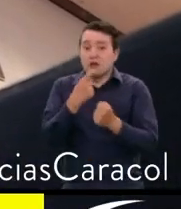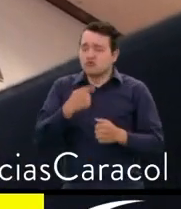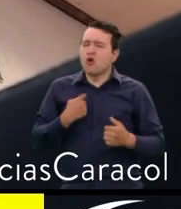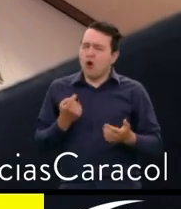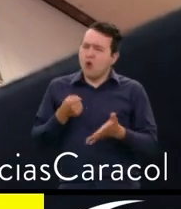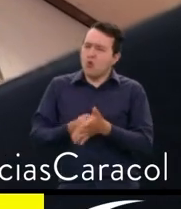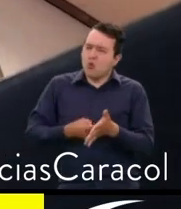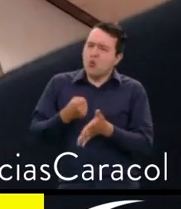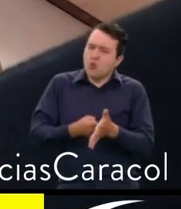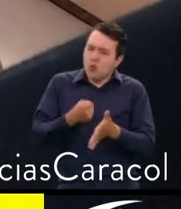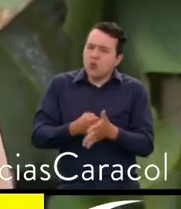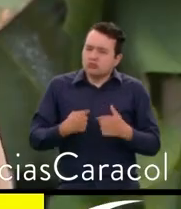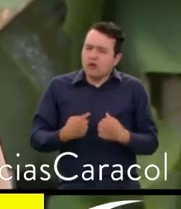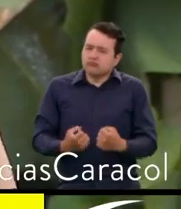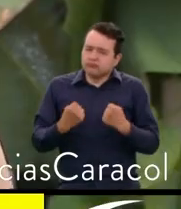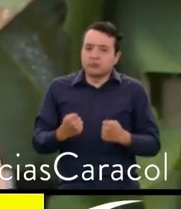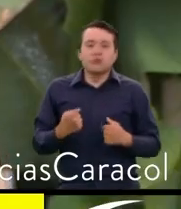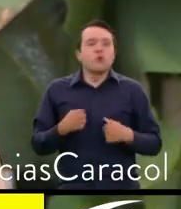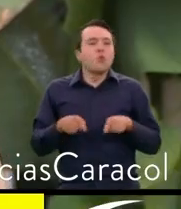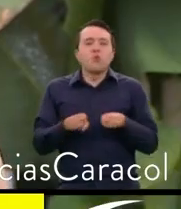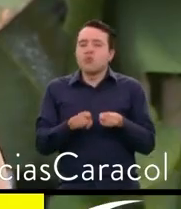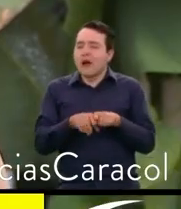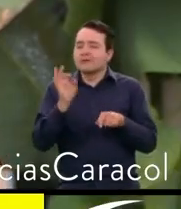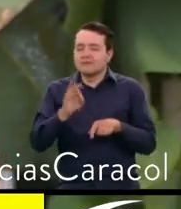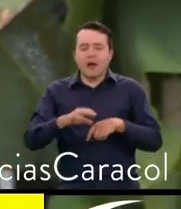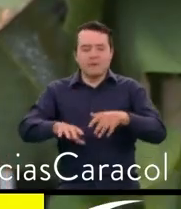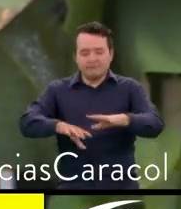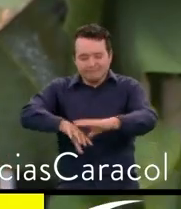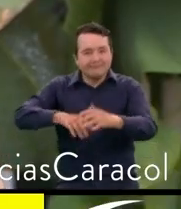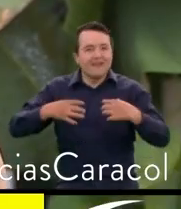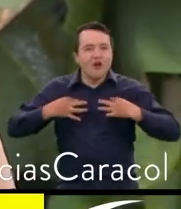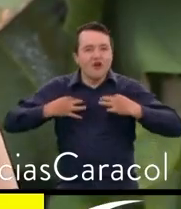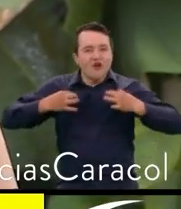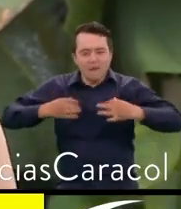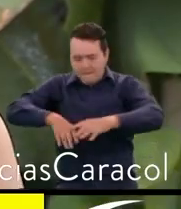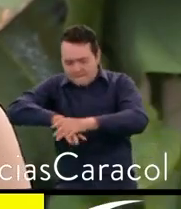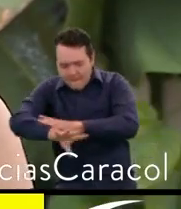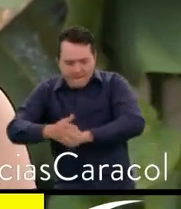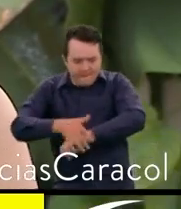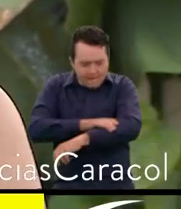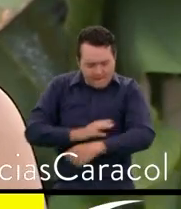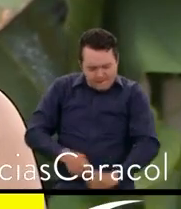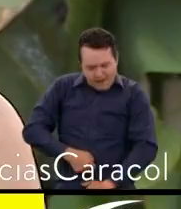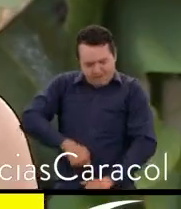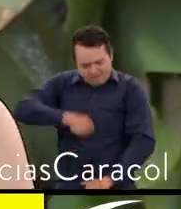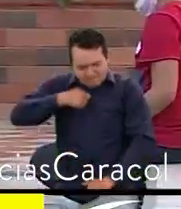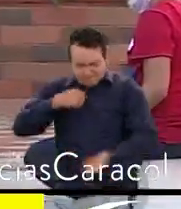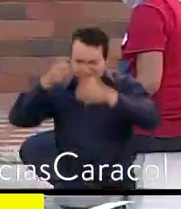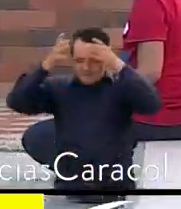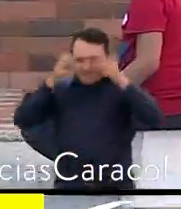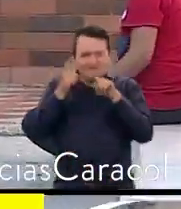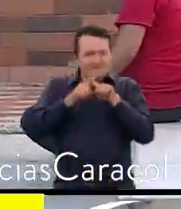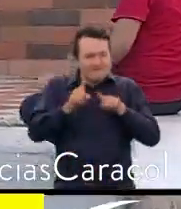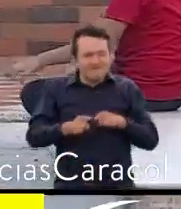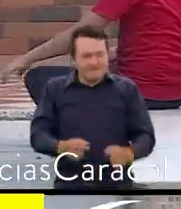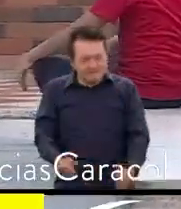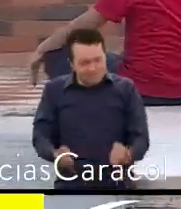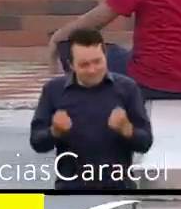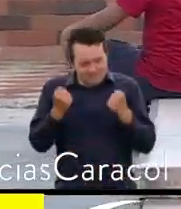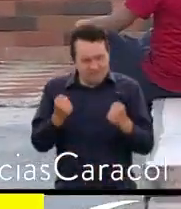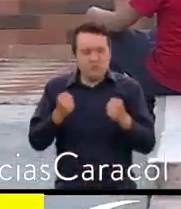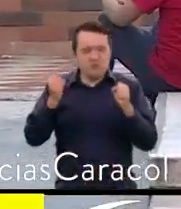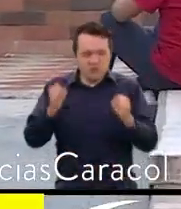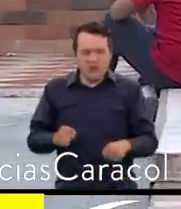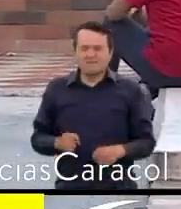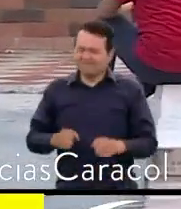poniéndome las botas enfrentándome a esto voy dando niños que se han visto afectados por esto pero que gracias es también salen